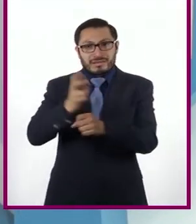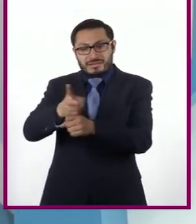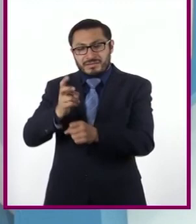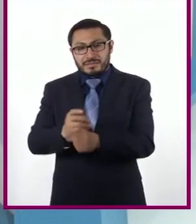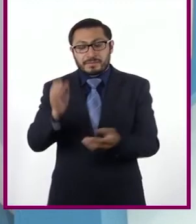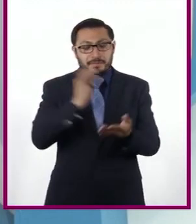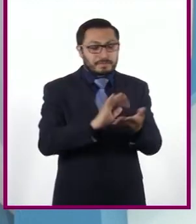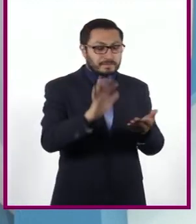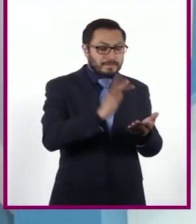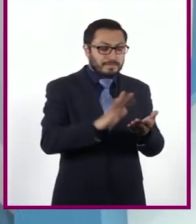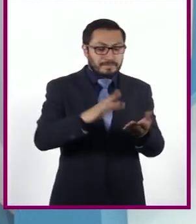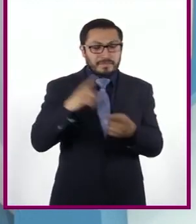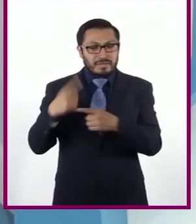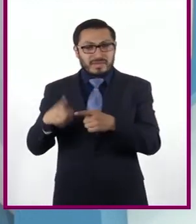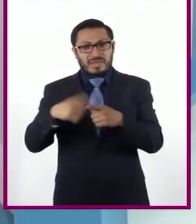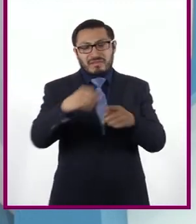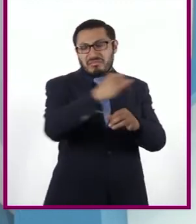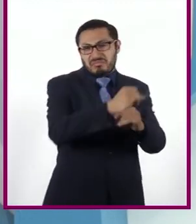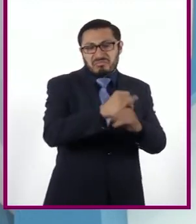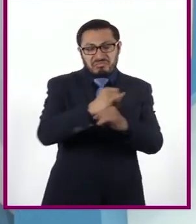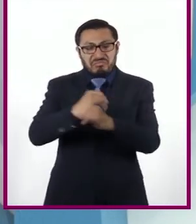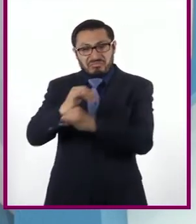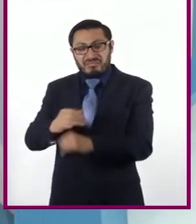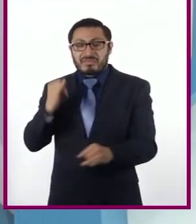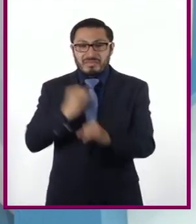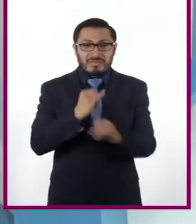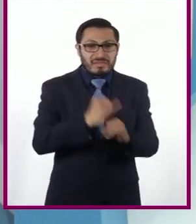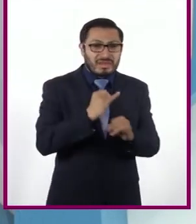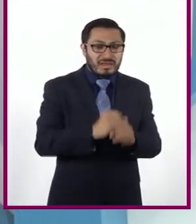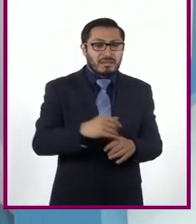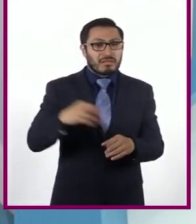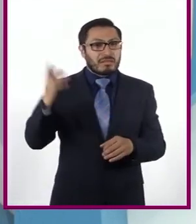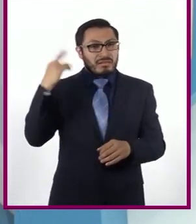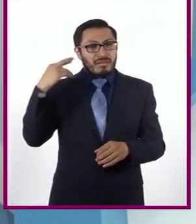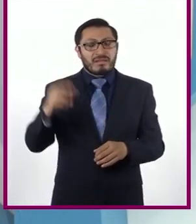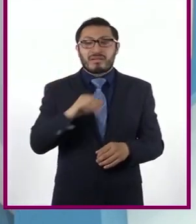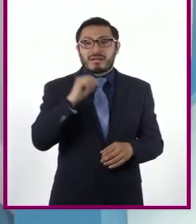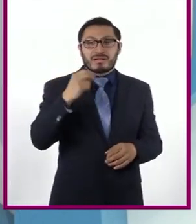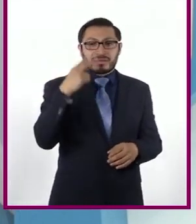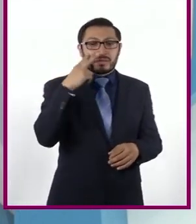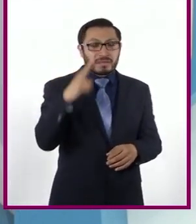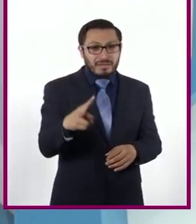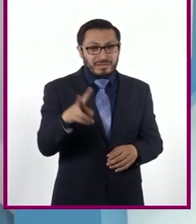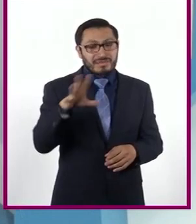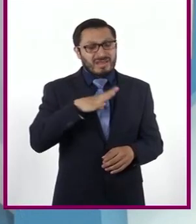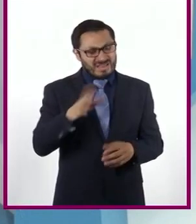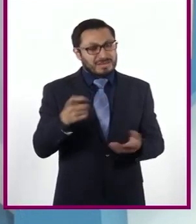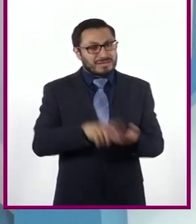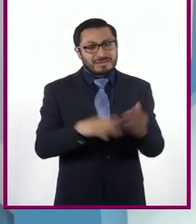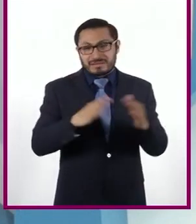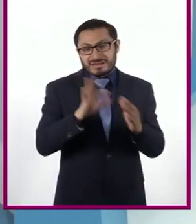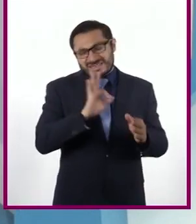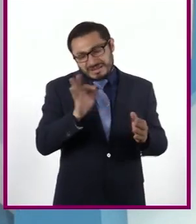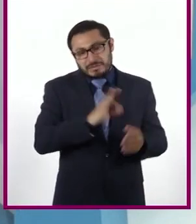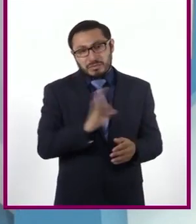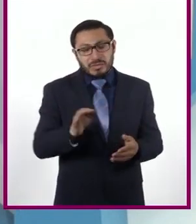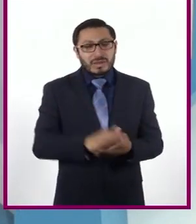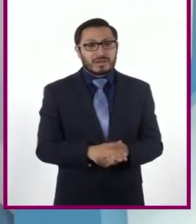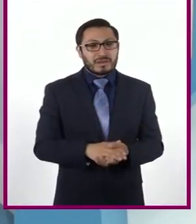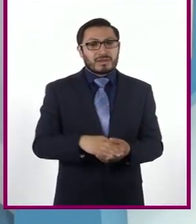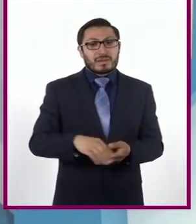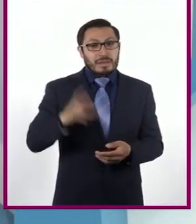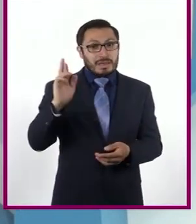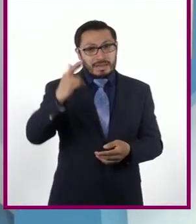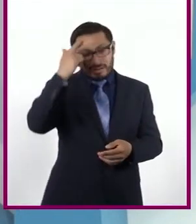consultar otras fuentes bibliográficas, digitales y audiovisuales que tengan a la mano. No olviden acercarse a